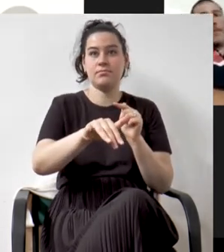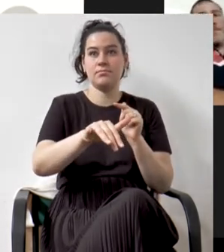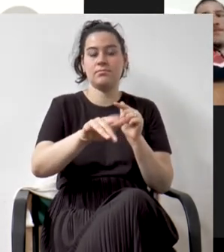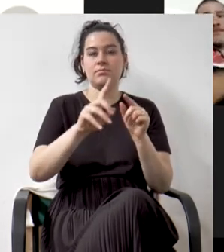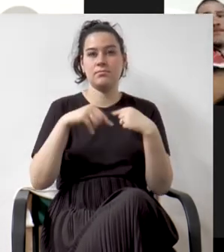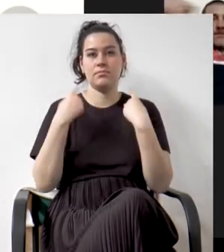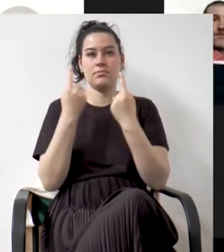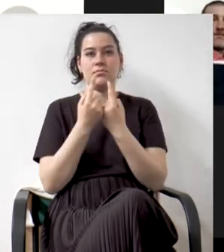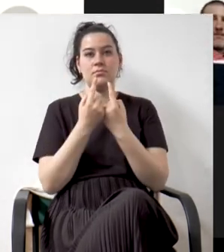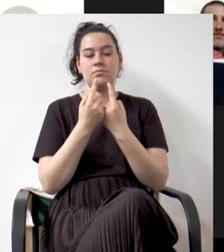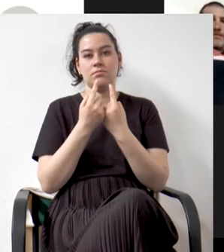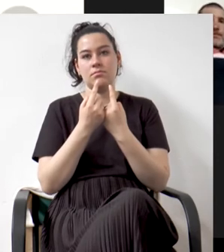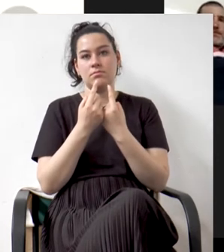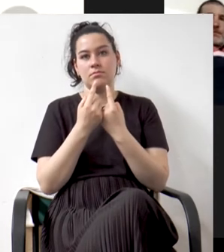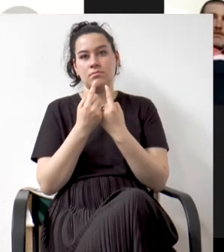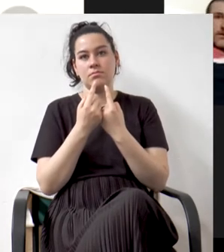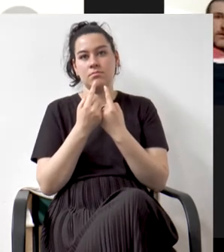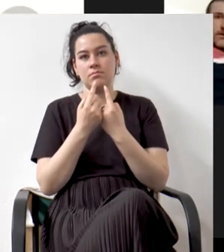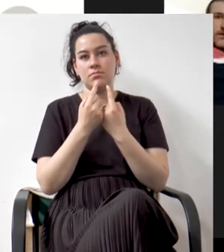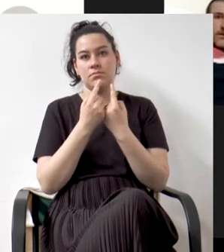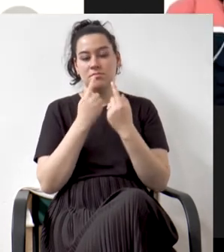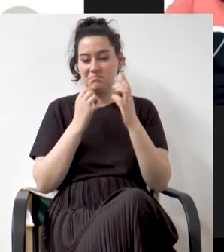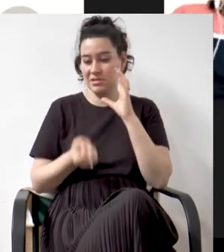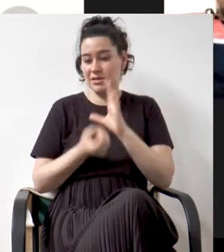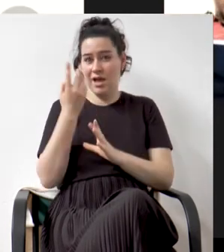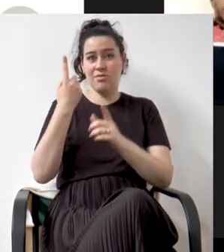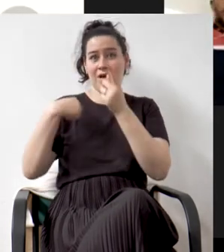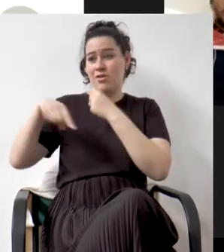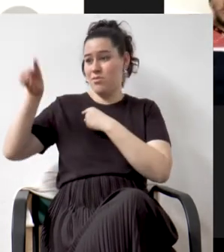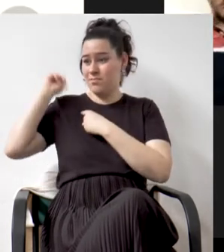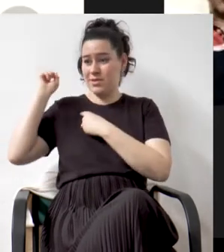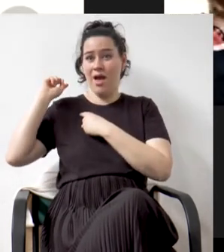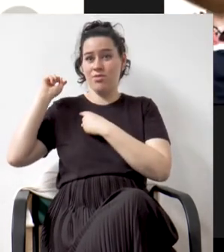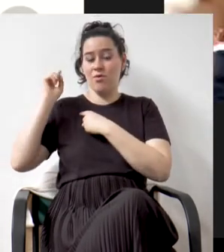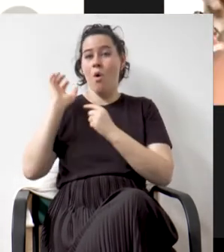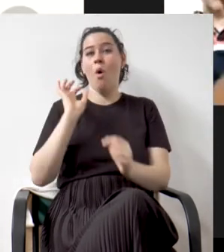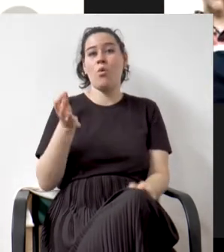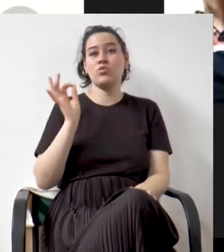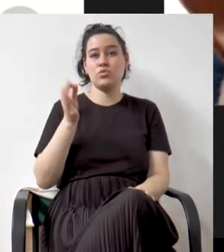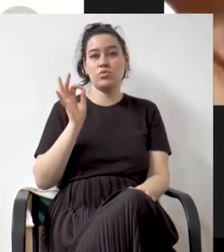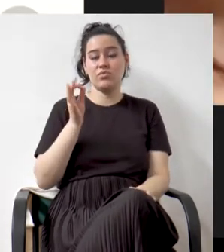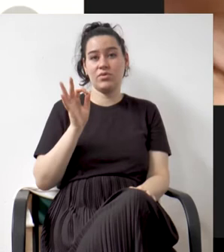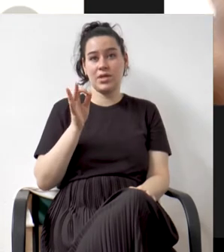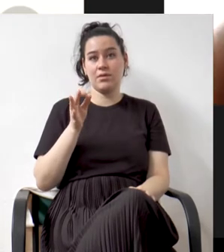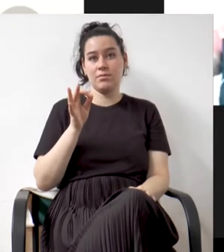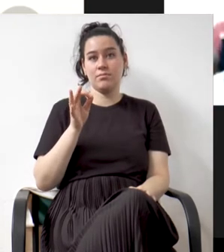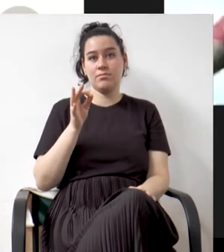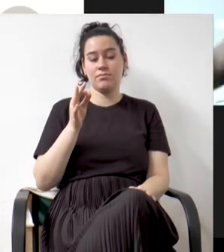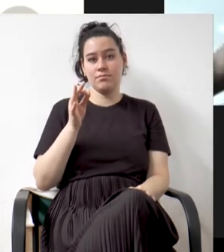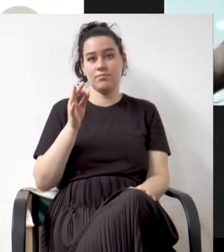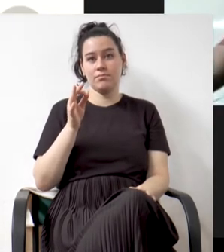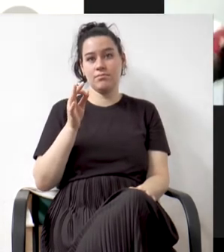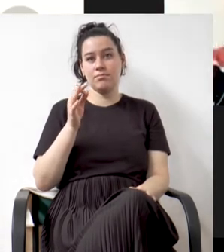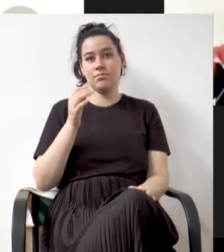Fuimos designados, creados el CENUR el año pasado, el 22 de octubre, las autoridades fueron designadas en forma interina,